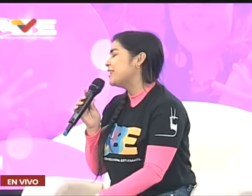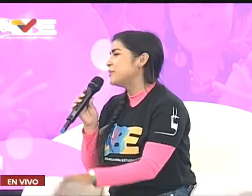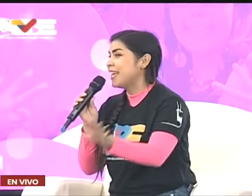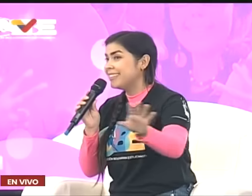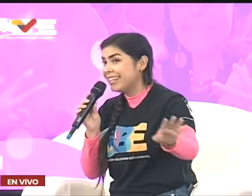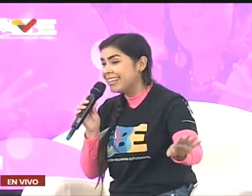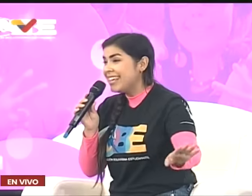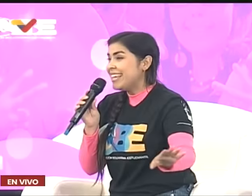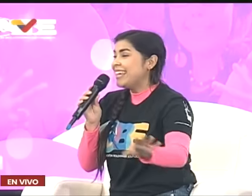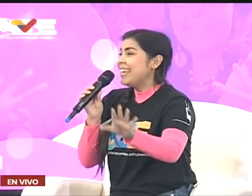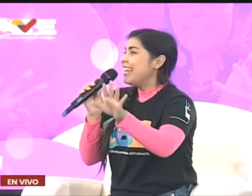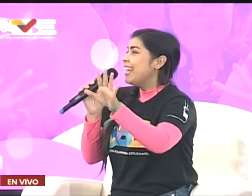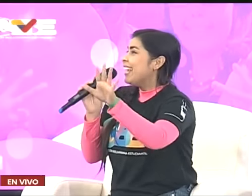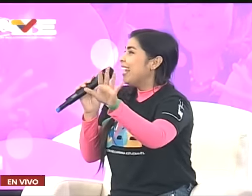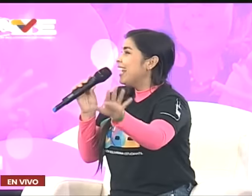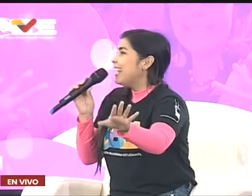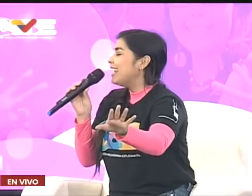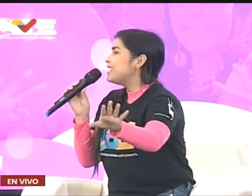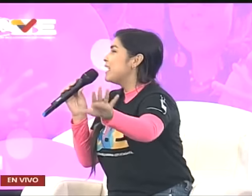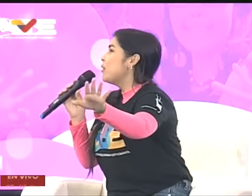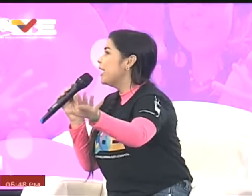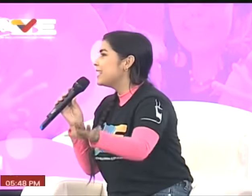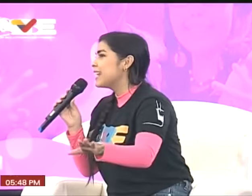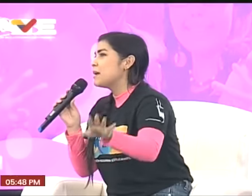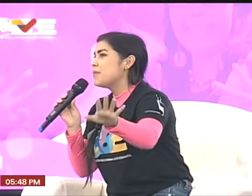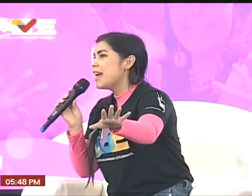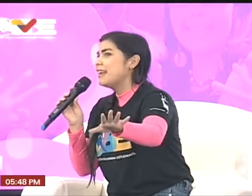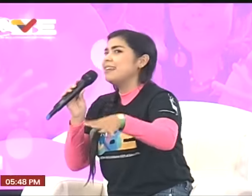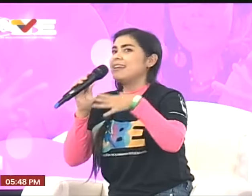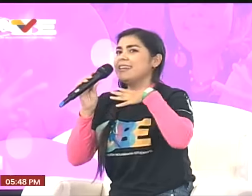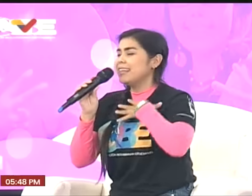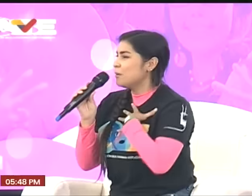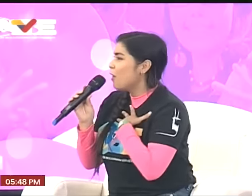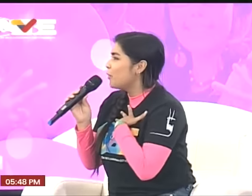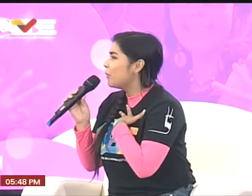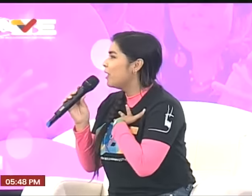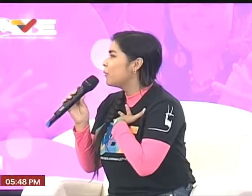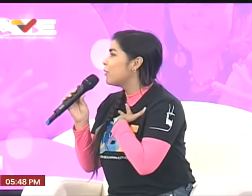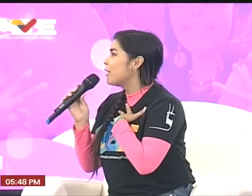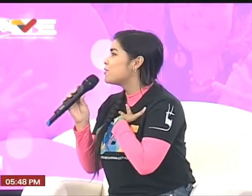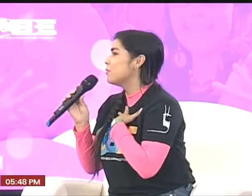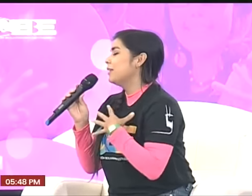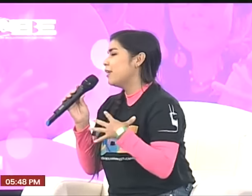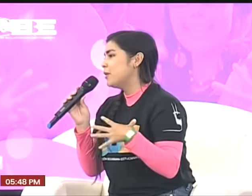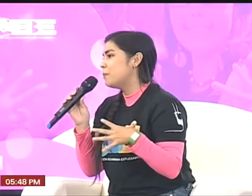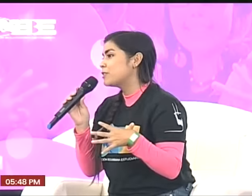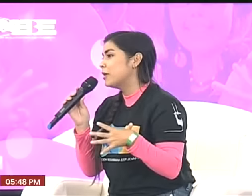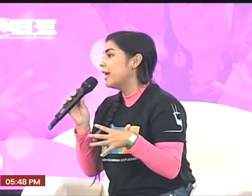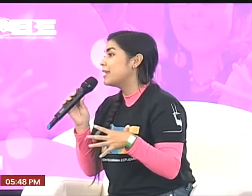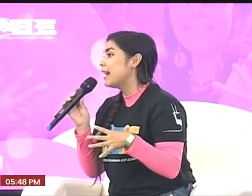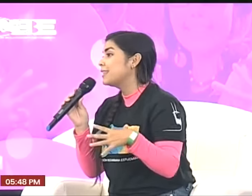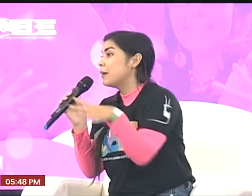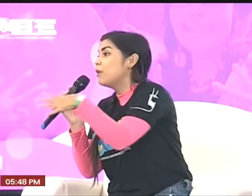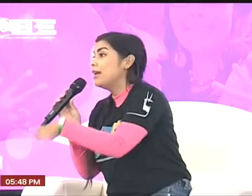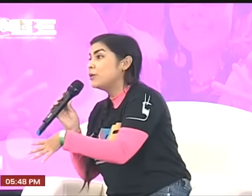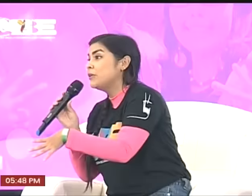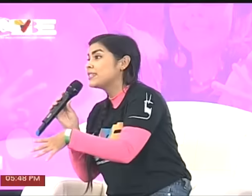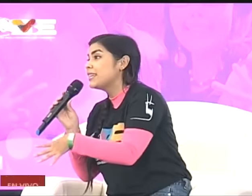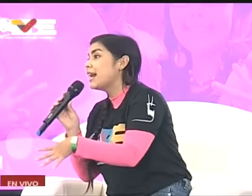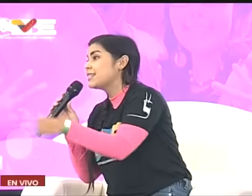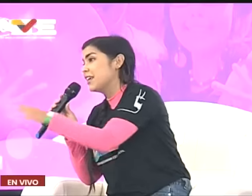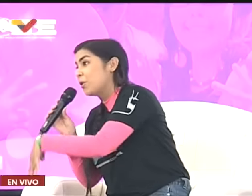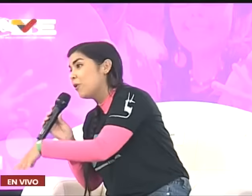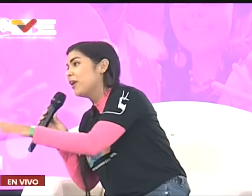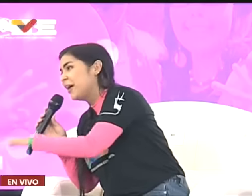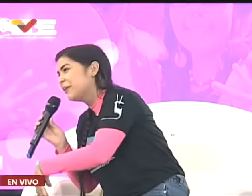bolivariana estudiantil y se nos heriza la piel Y tenemos arrugadito el corazón algunas personas que ya estamos en la